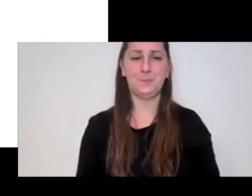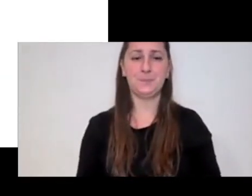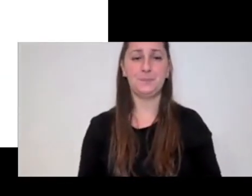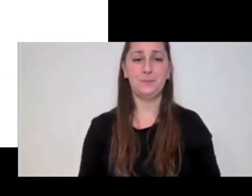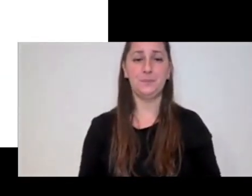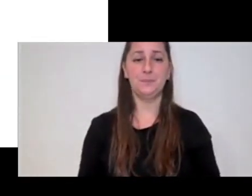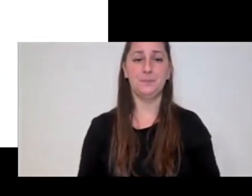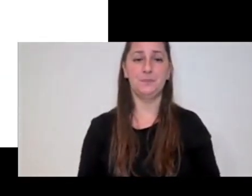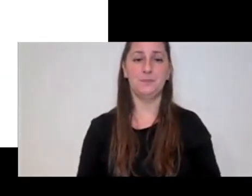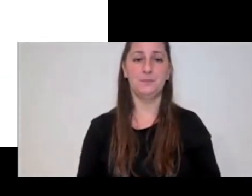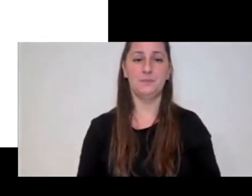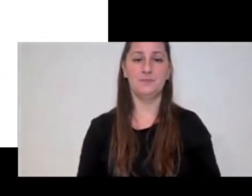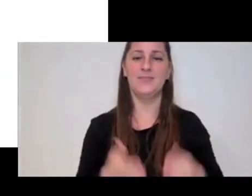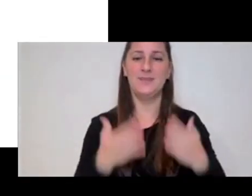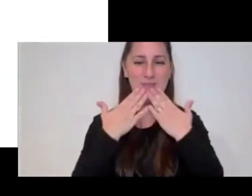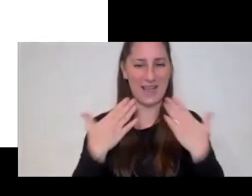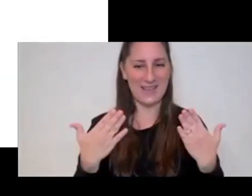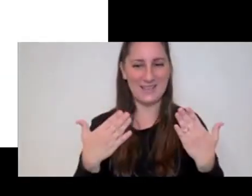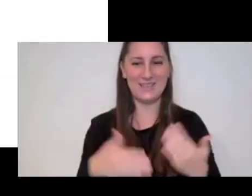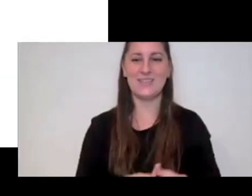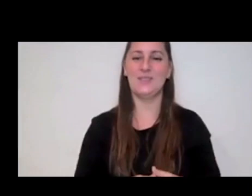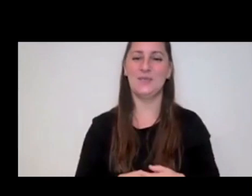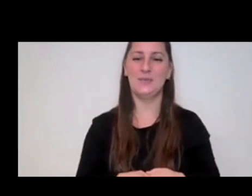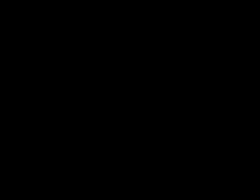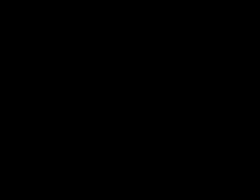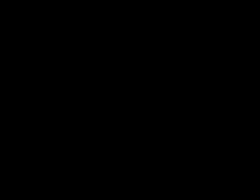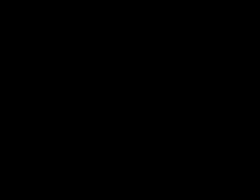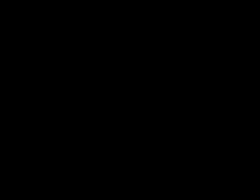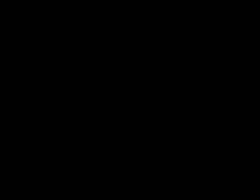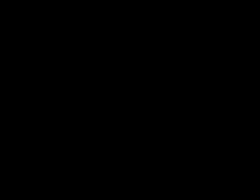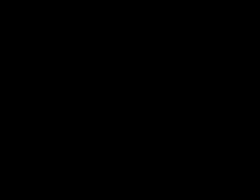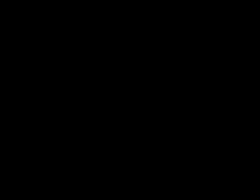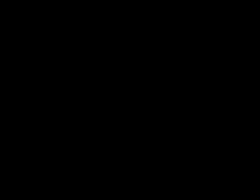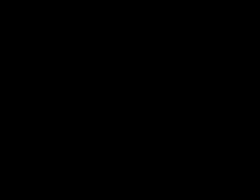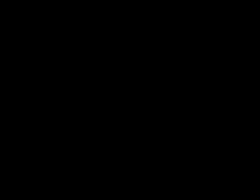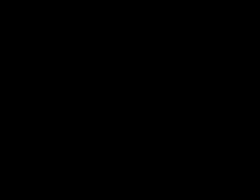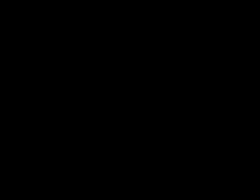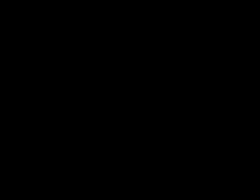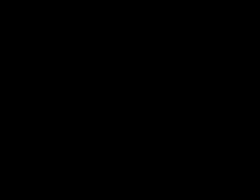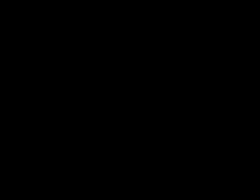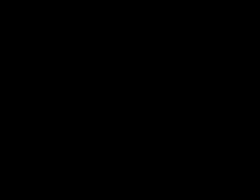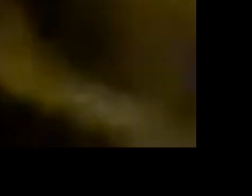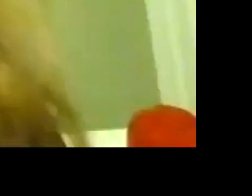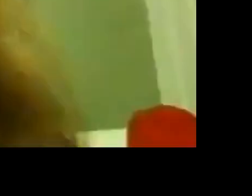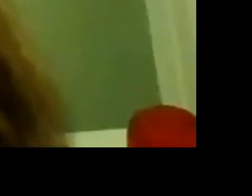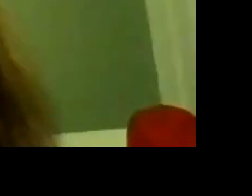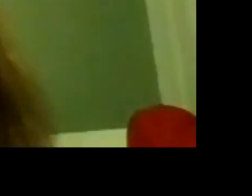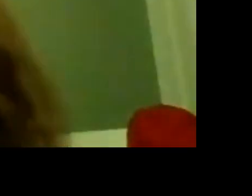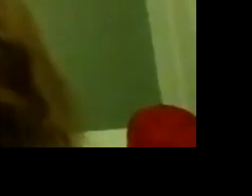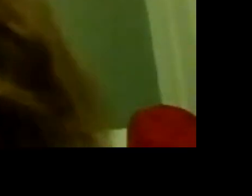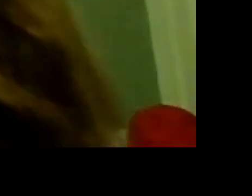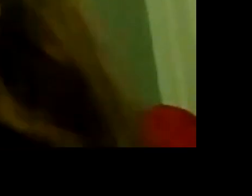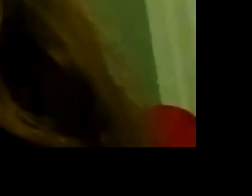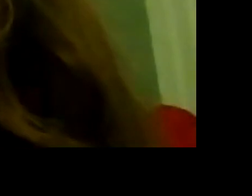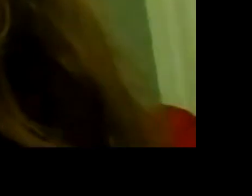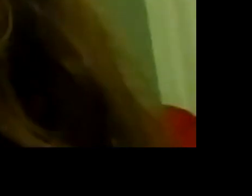Muchas gracias. Excelente, Cris. Qué bueno Muchísimas poder gracias, contar muy con